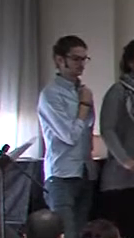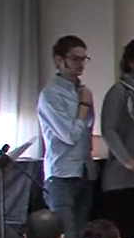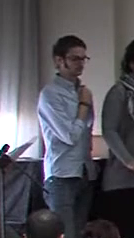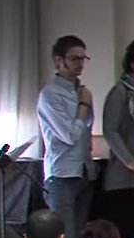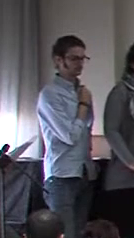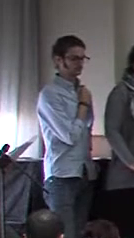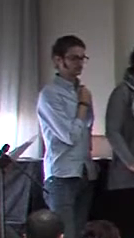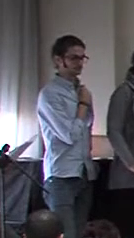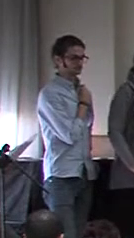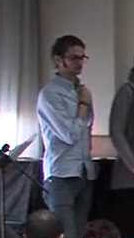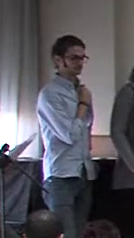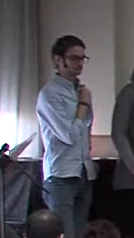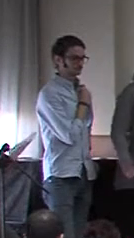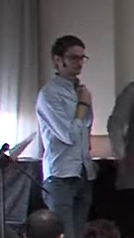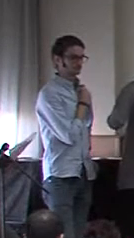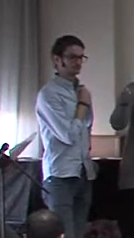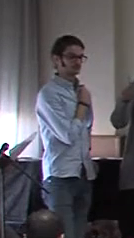galdente.